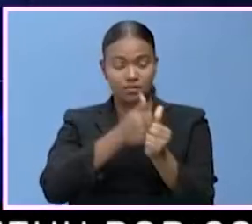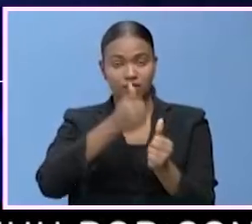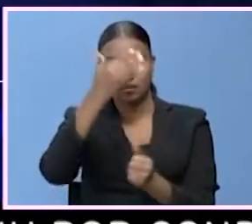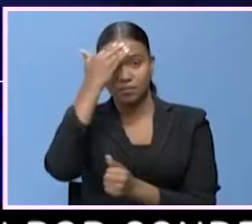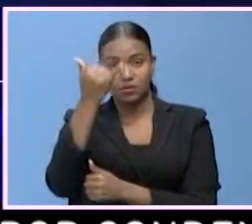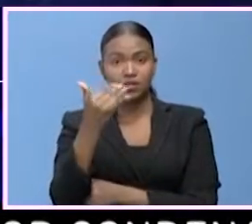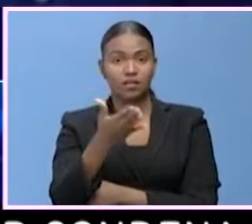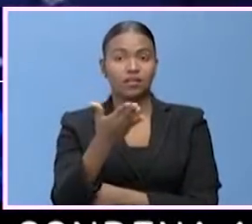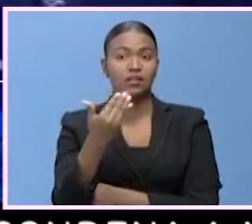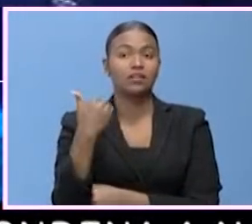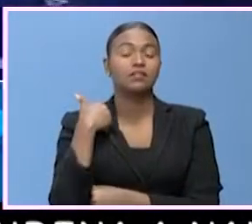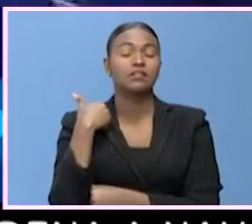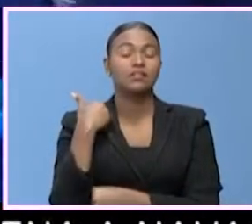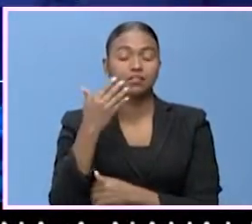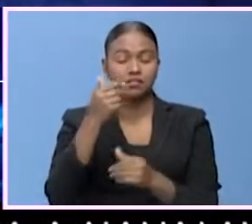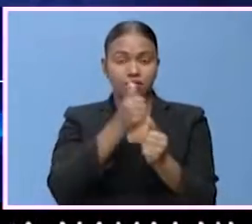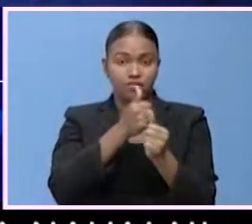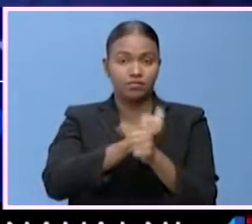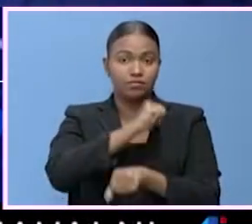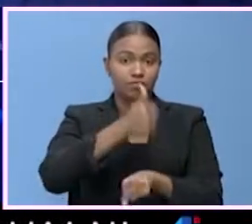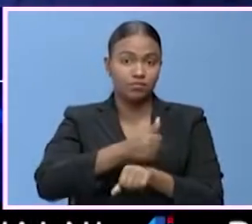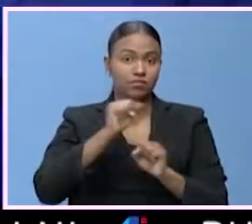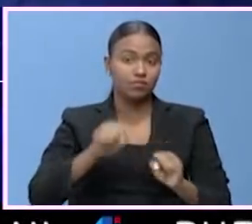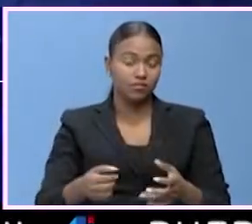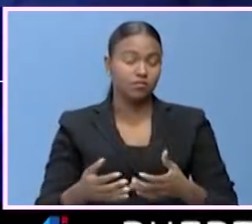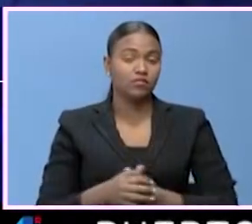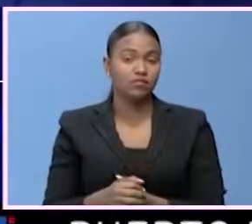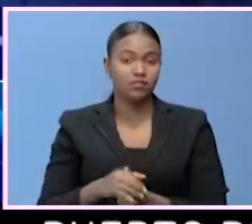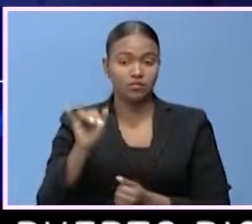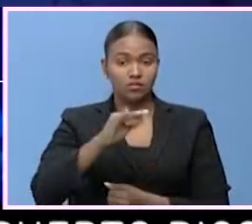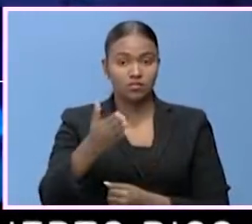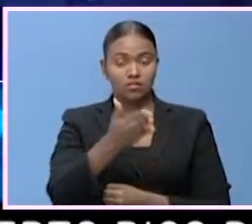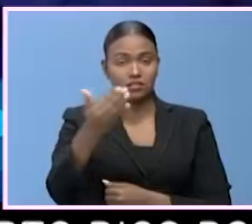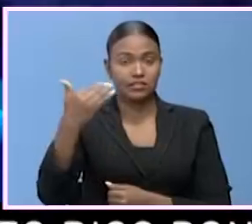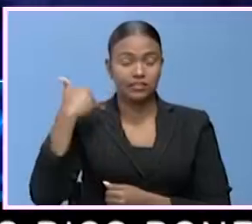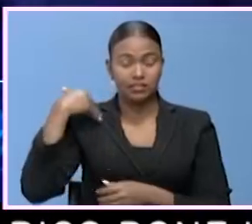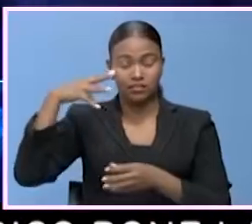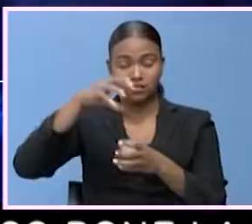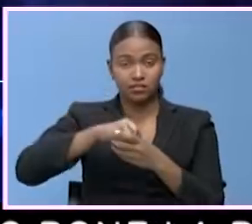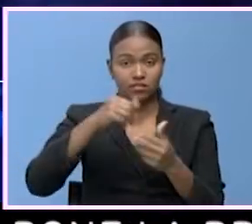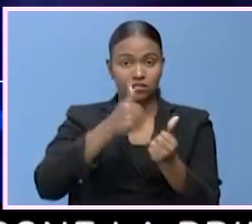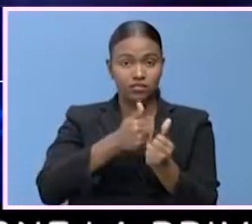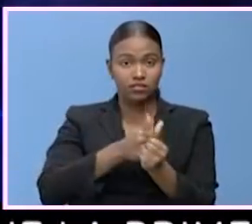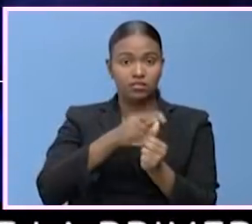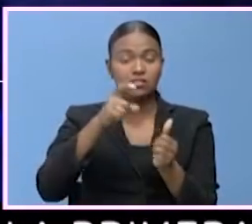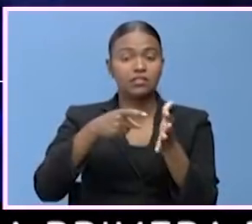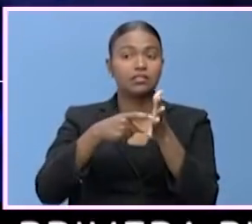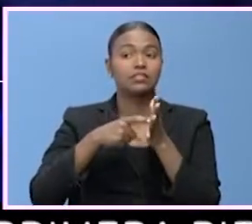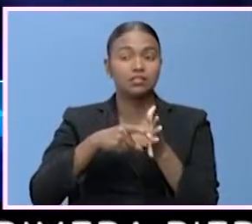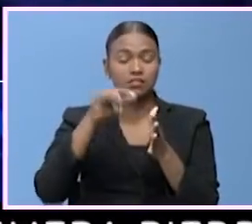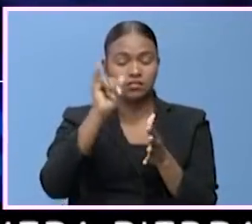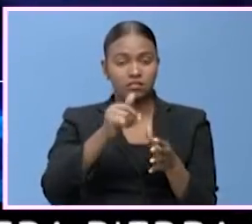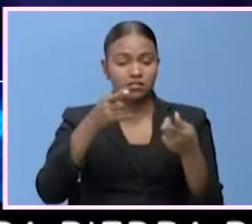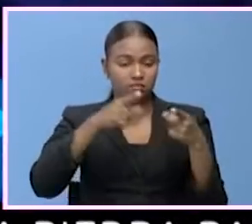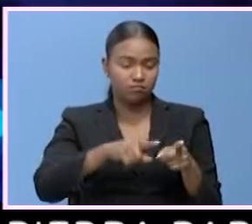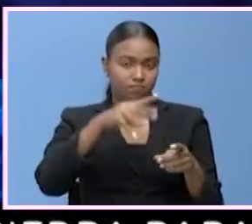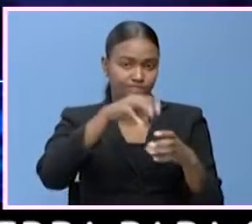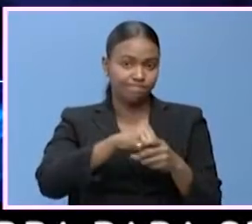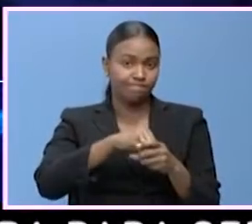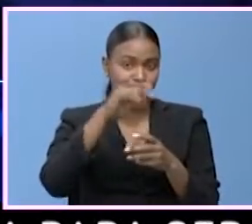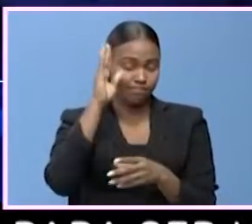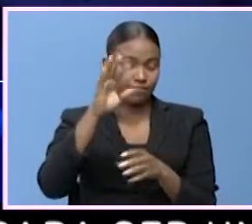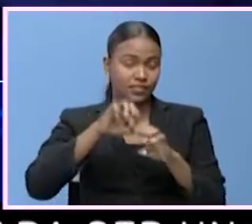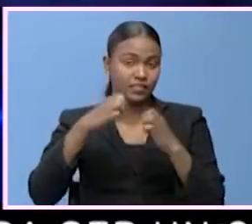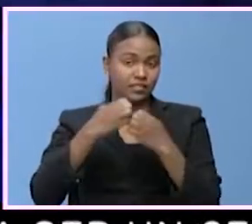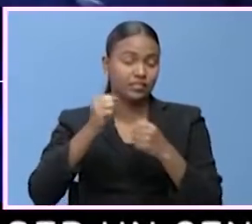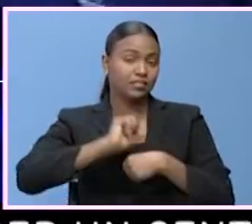los que puedan venir están muy bien. Pero aquellos que están acostados, hay que irlos a visitar y crear el equipo COVID